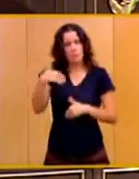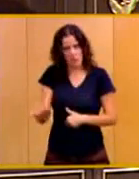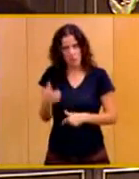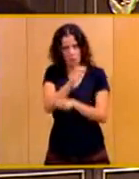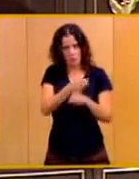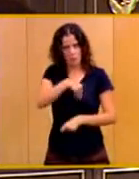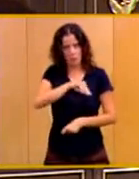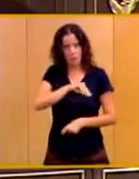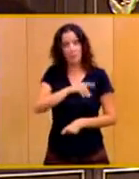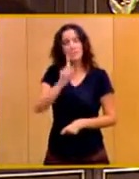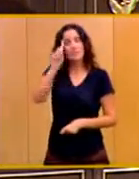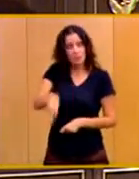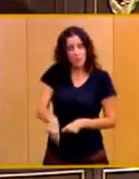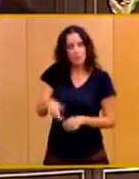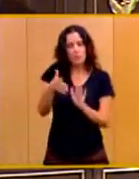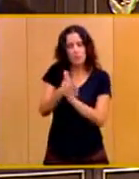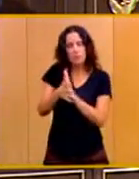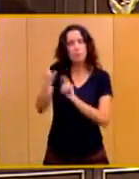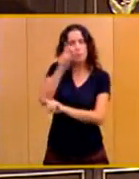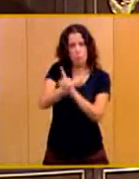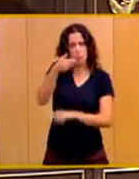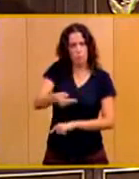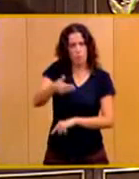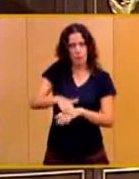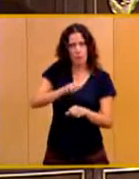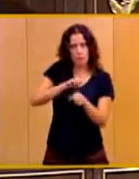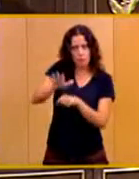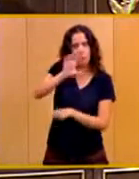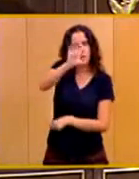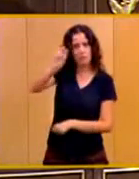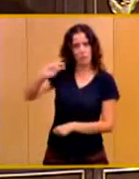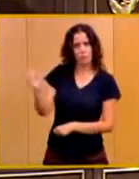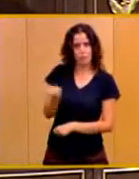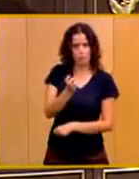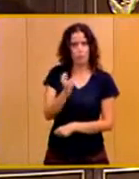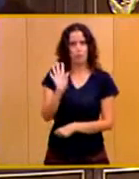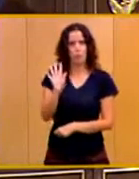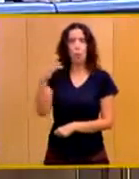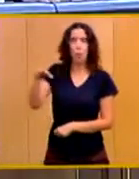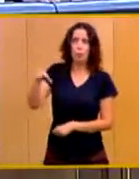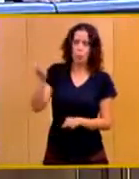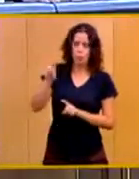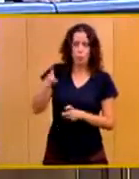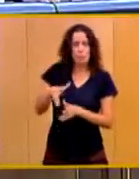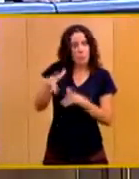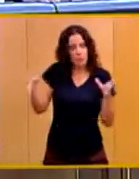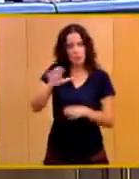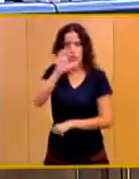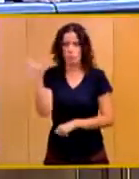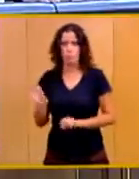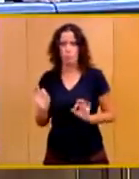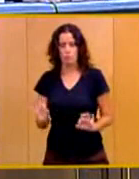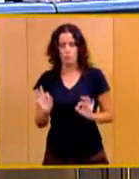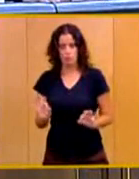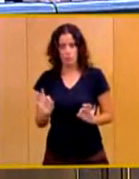un grave problema para otros países. No el único, pero sí el más grave de toda Europa. Desde todas las instancias europeas